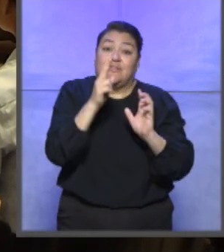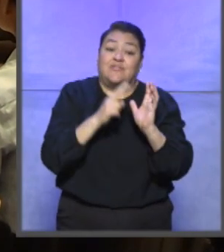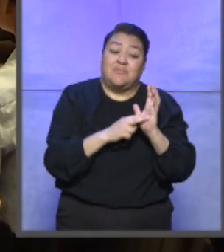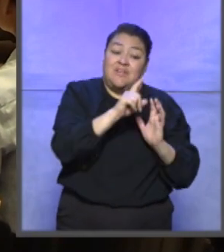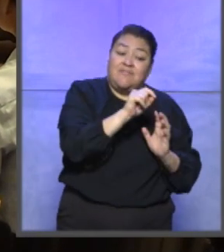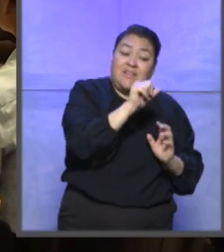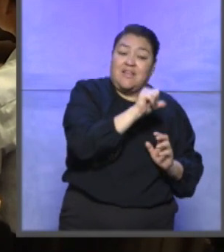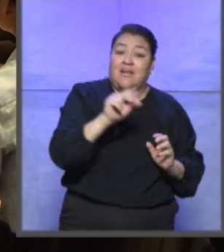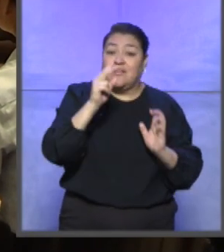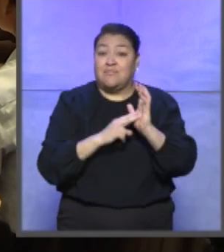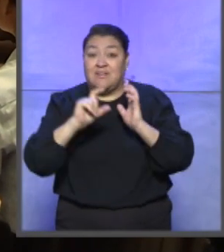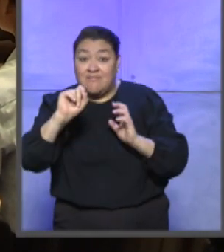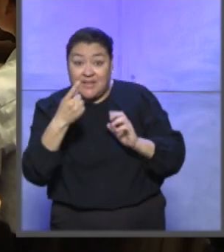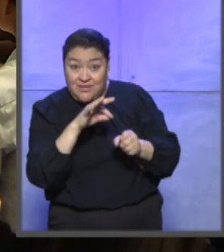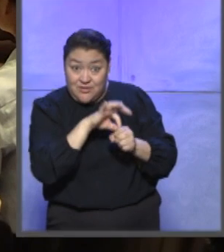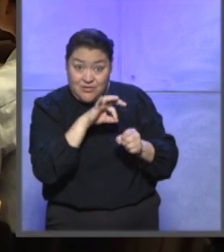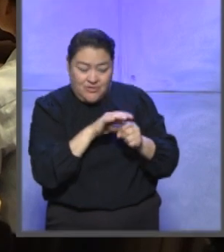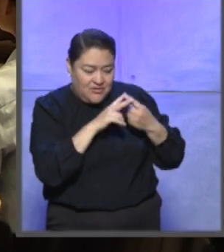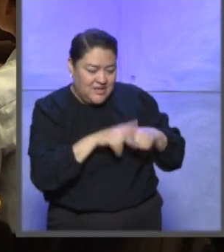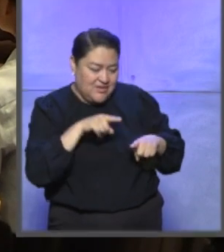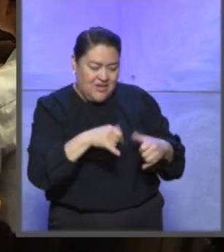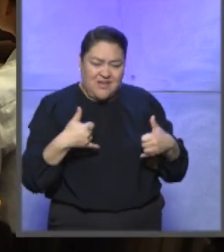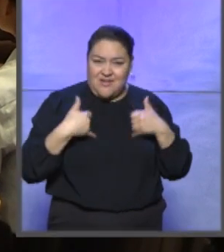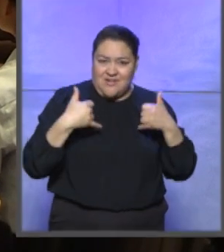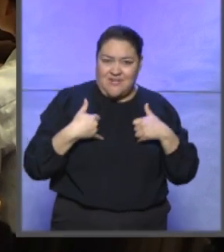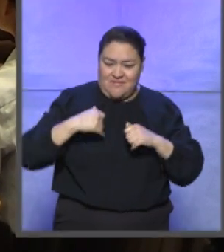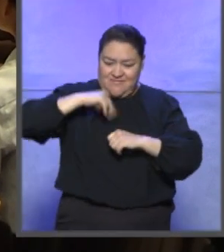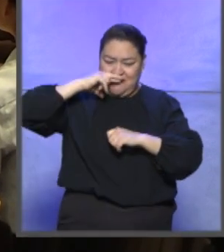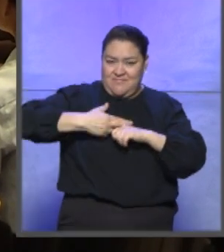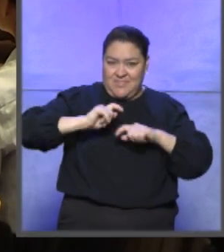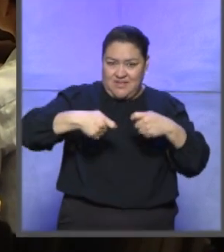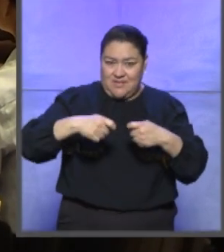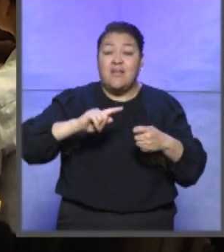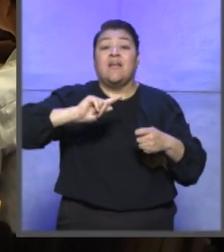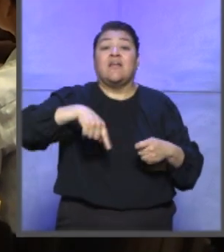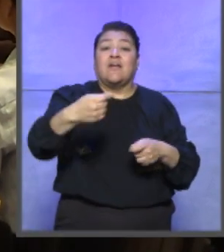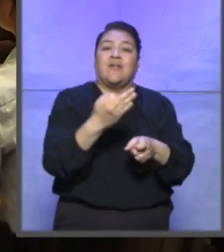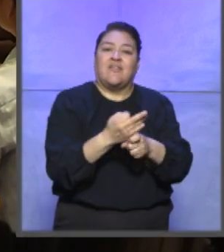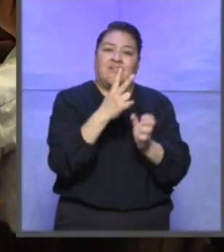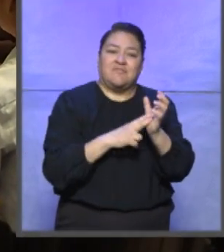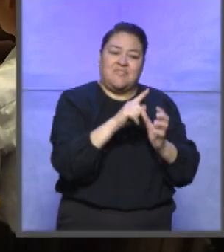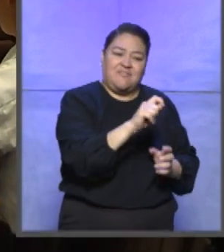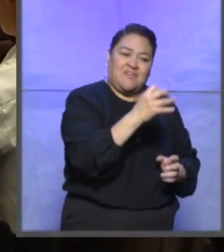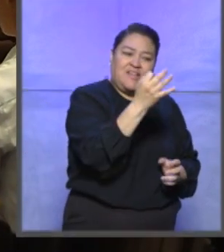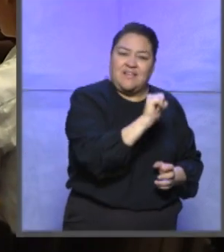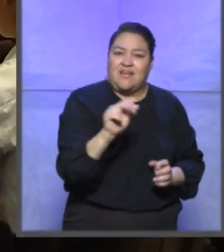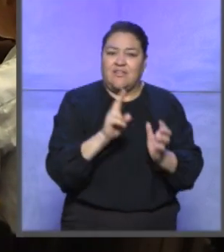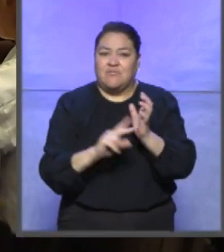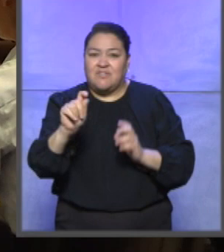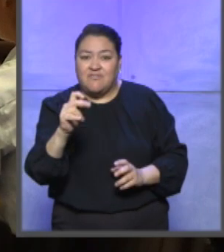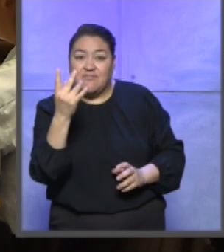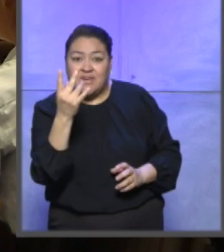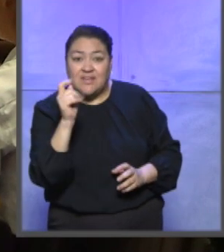electoral 2020-2021 y que también fue retomado en este proceso electoral que acaba de concluir, en